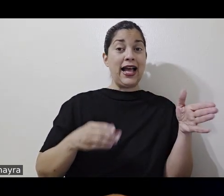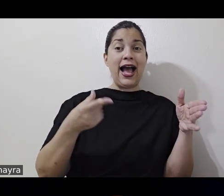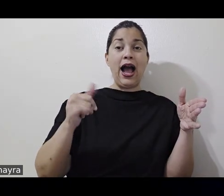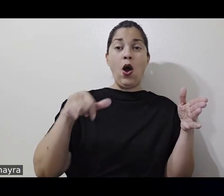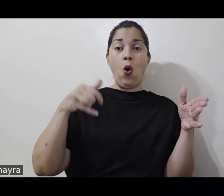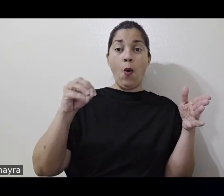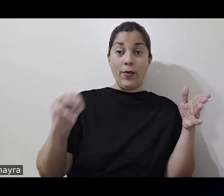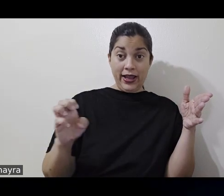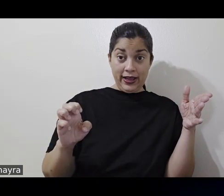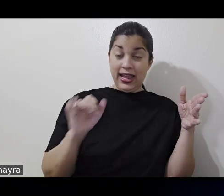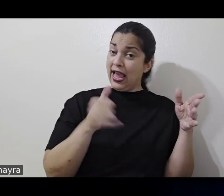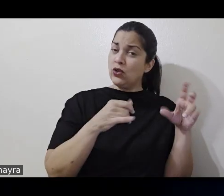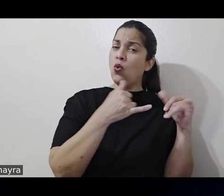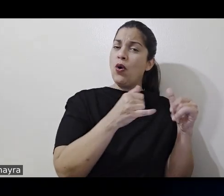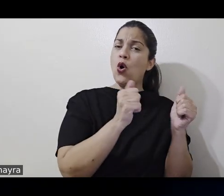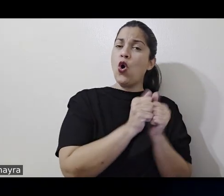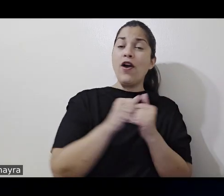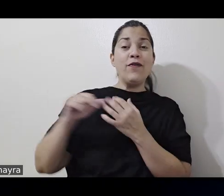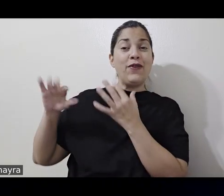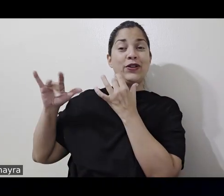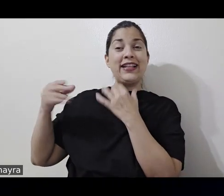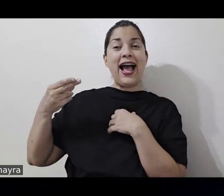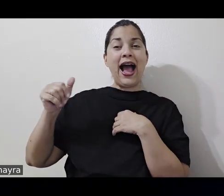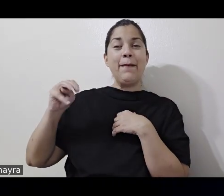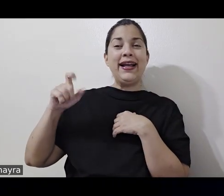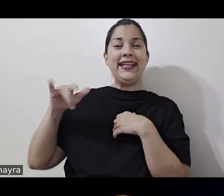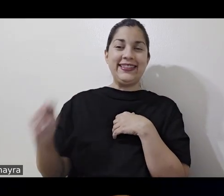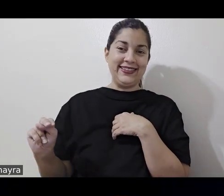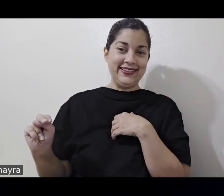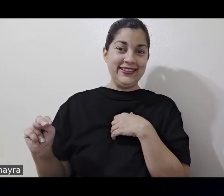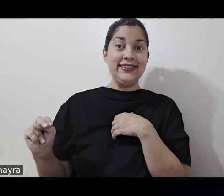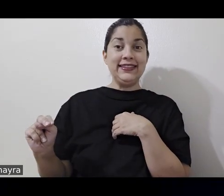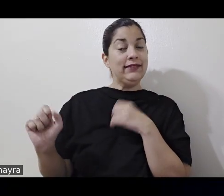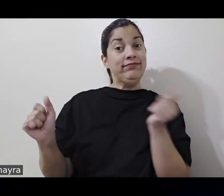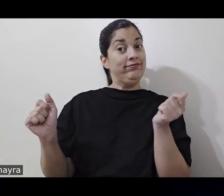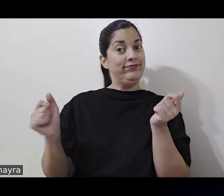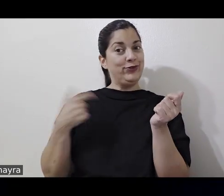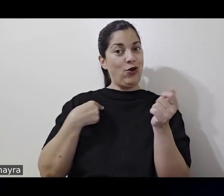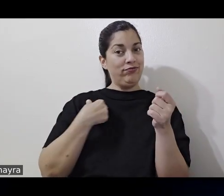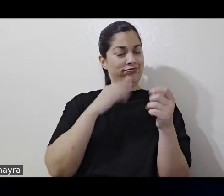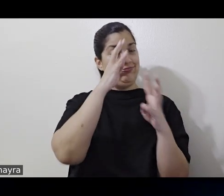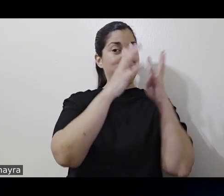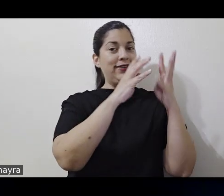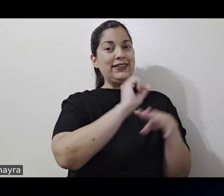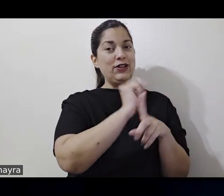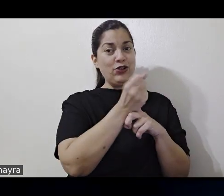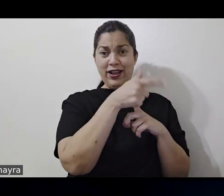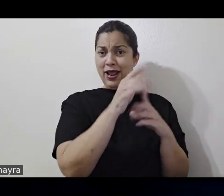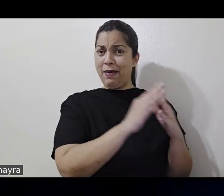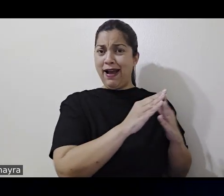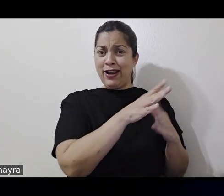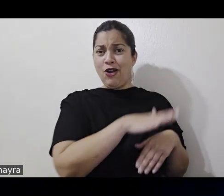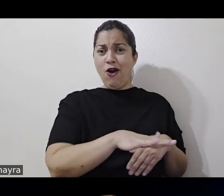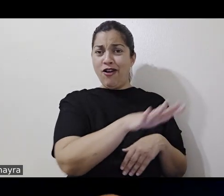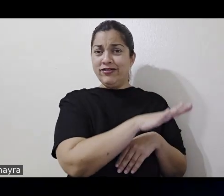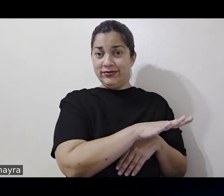Y ese es un juego con el flautista de Hamelin. Así que yo creo una situación allá en ese barrio,